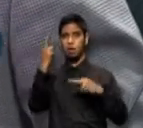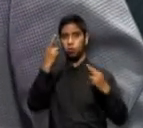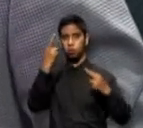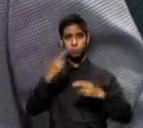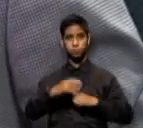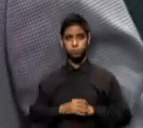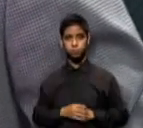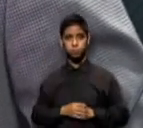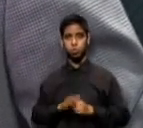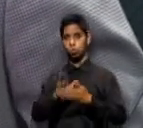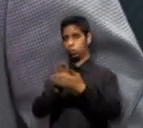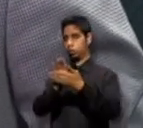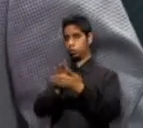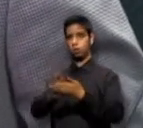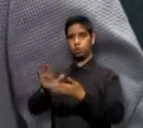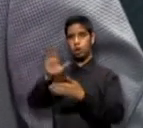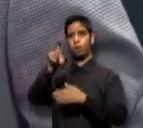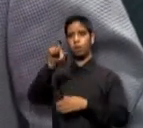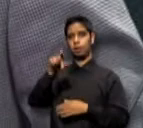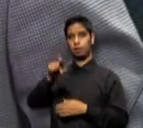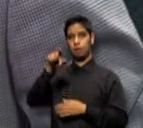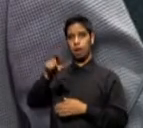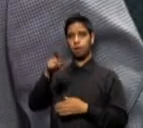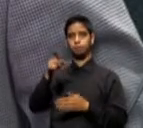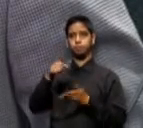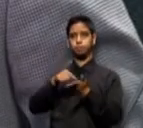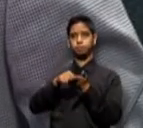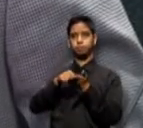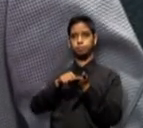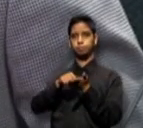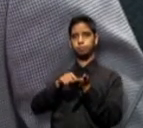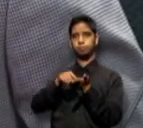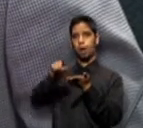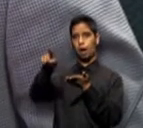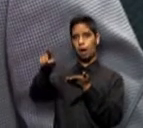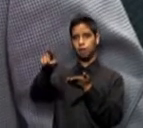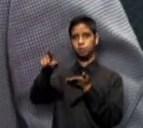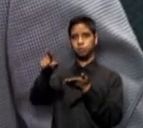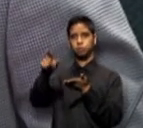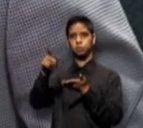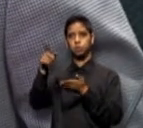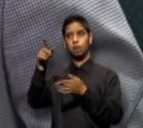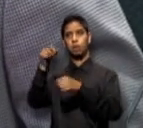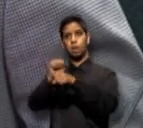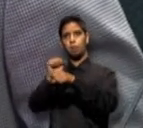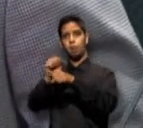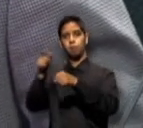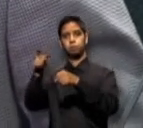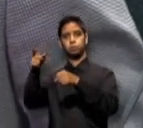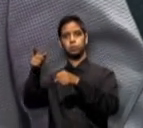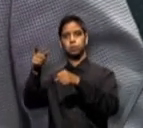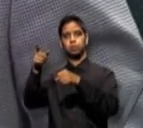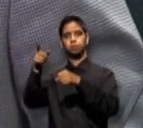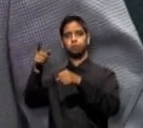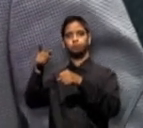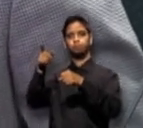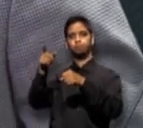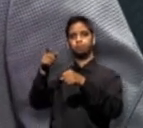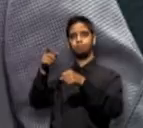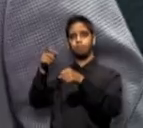tendría que aportar lo que no aportan los empleados para salvaguardar la solvencia futura de